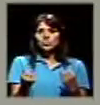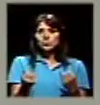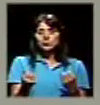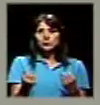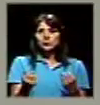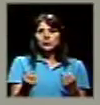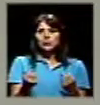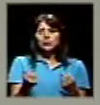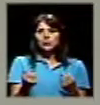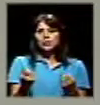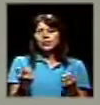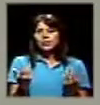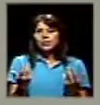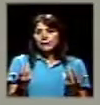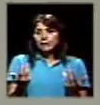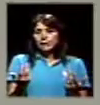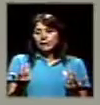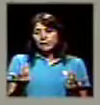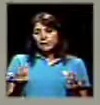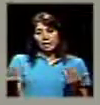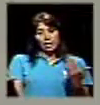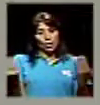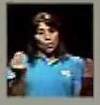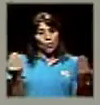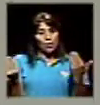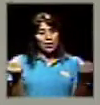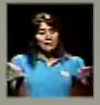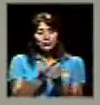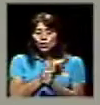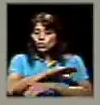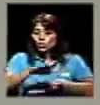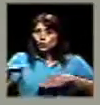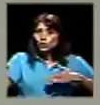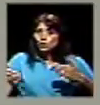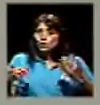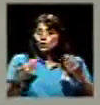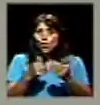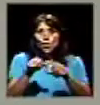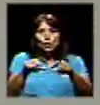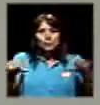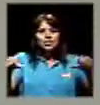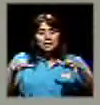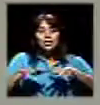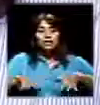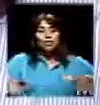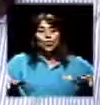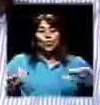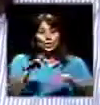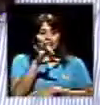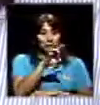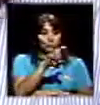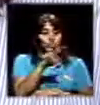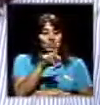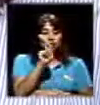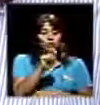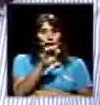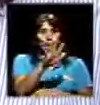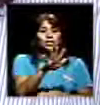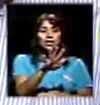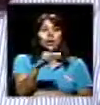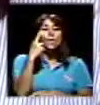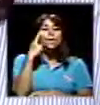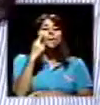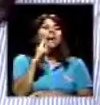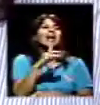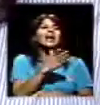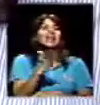que son, en comparación con todo el sector, este 82.5 es para todo el sector,